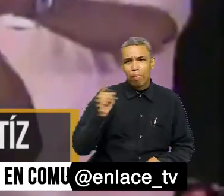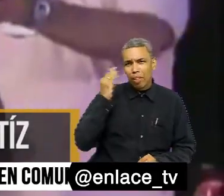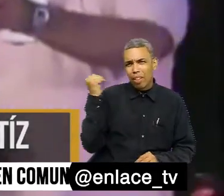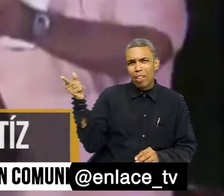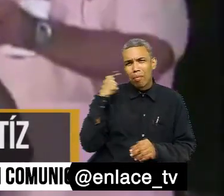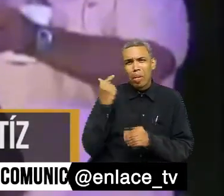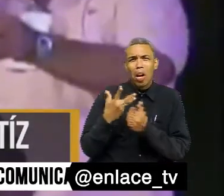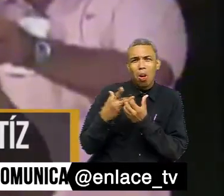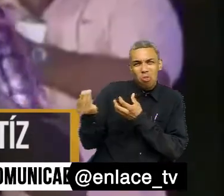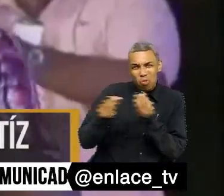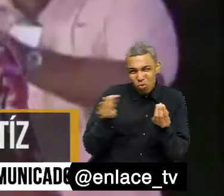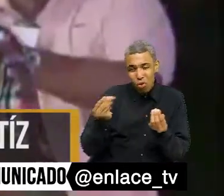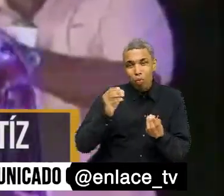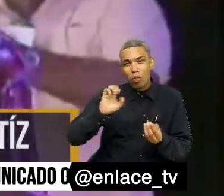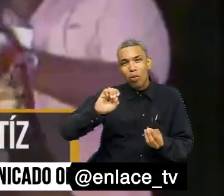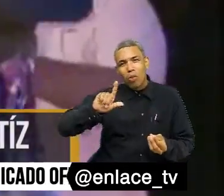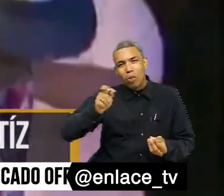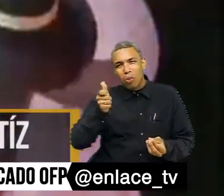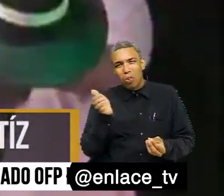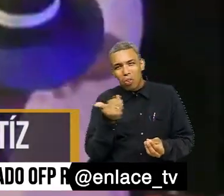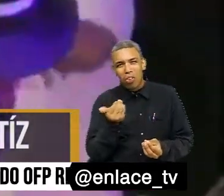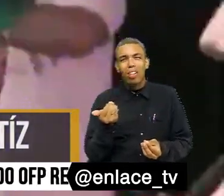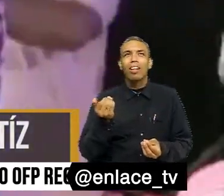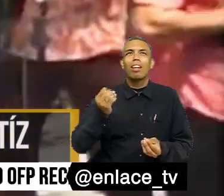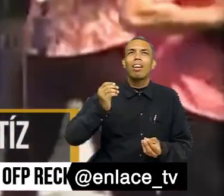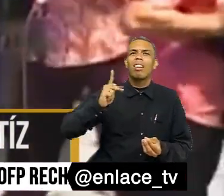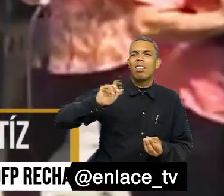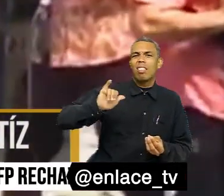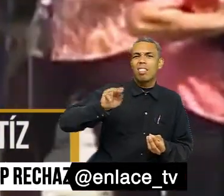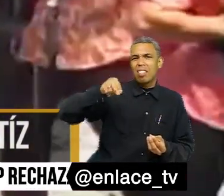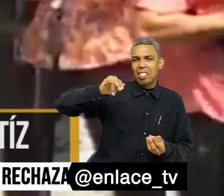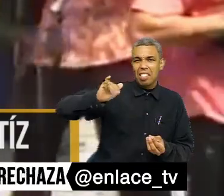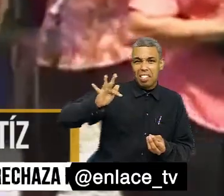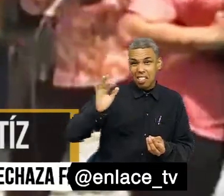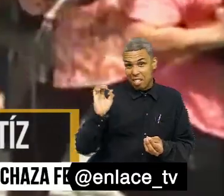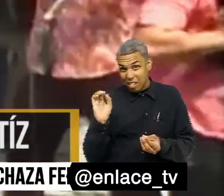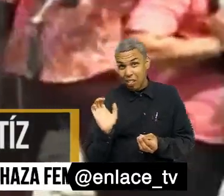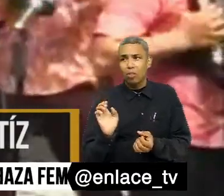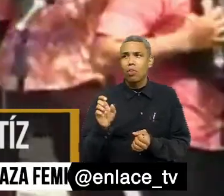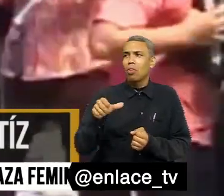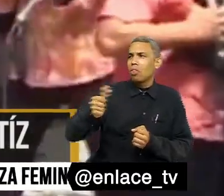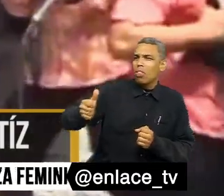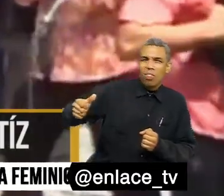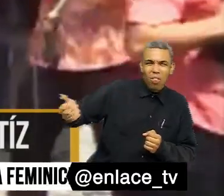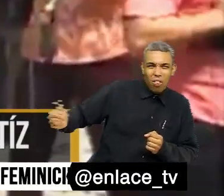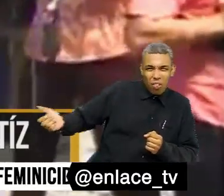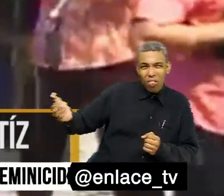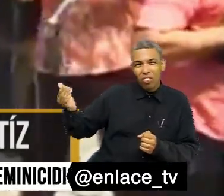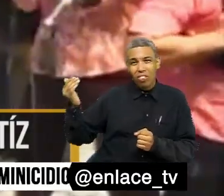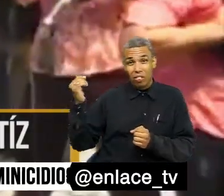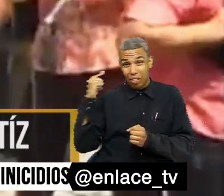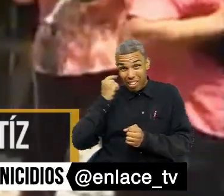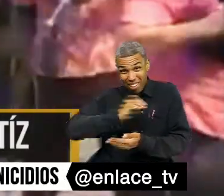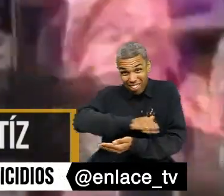Rico, Quinito Méndez, entre otros, quienes llevaron a sus discos las obras del compositor Gabriel Rumba Romero.